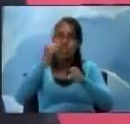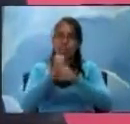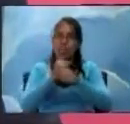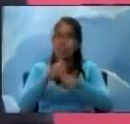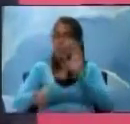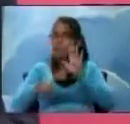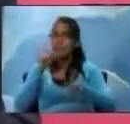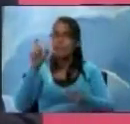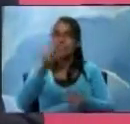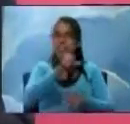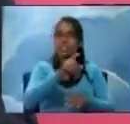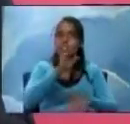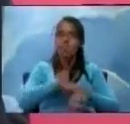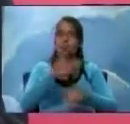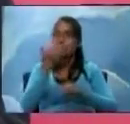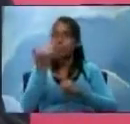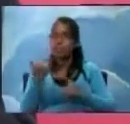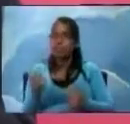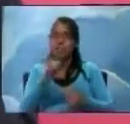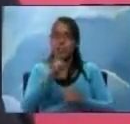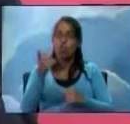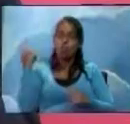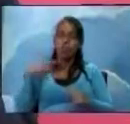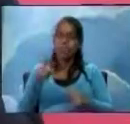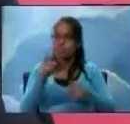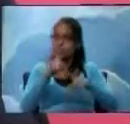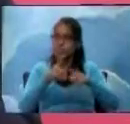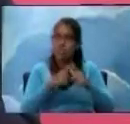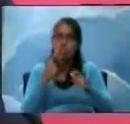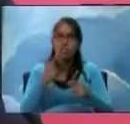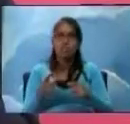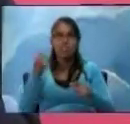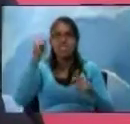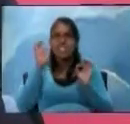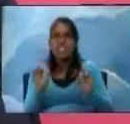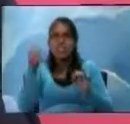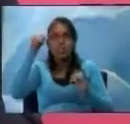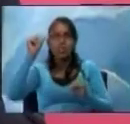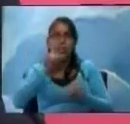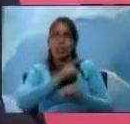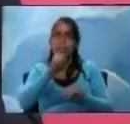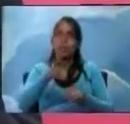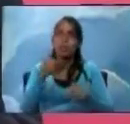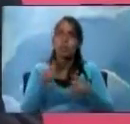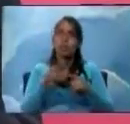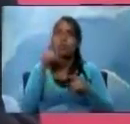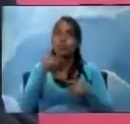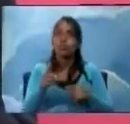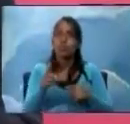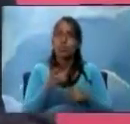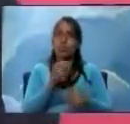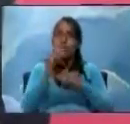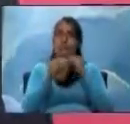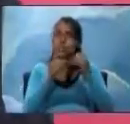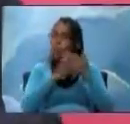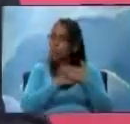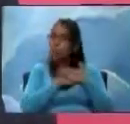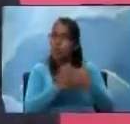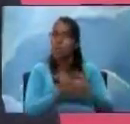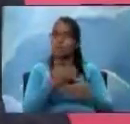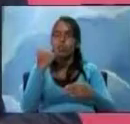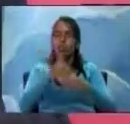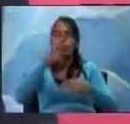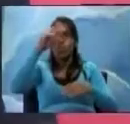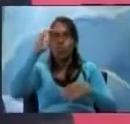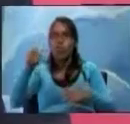más necesitan, porque los que ya no tienen, de pronto ni se acordará de ti, pero cuando tú le haces un favor,